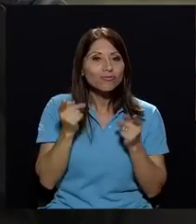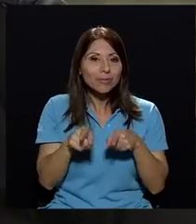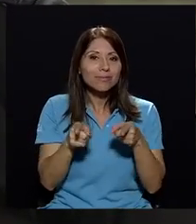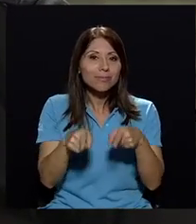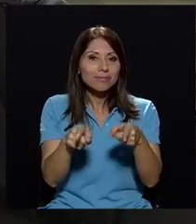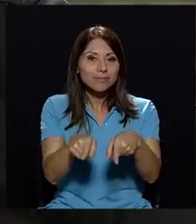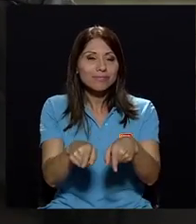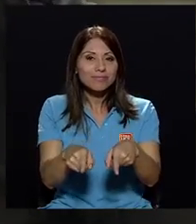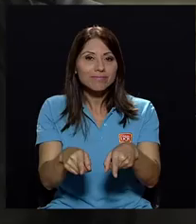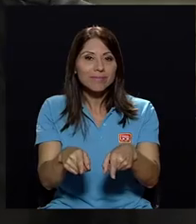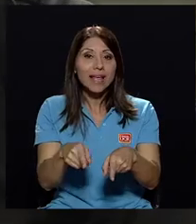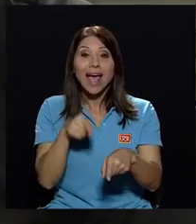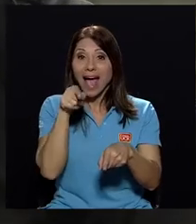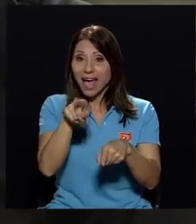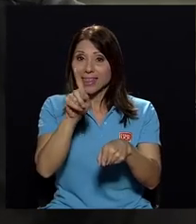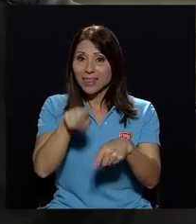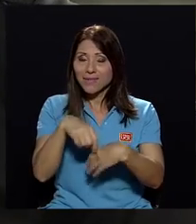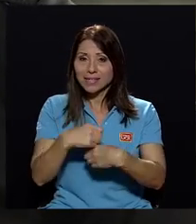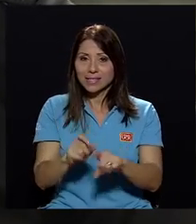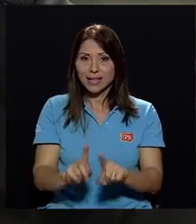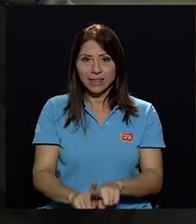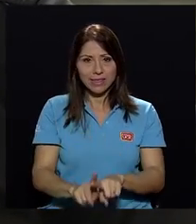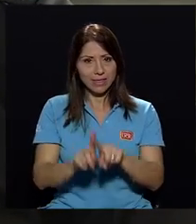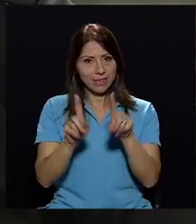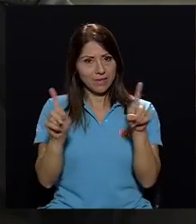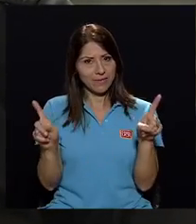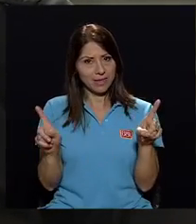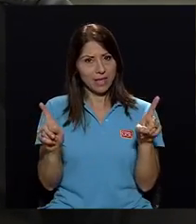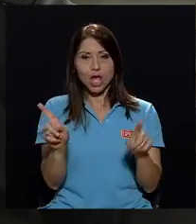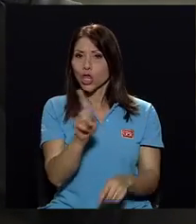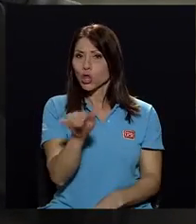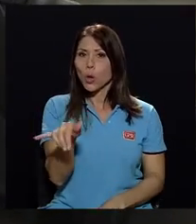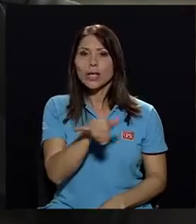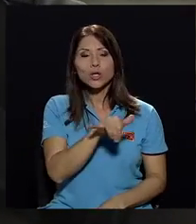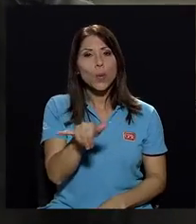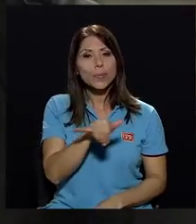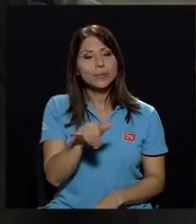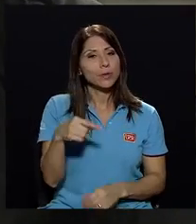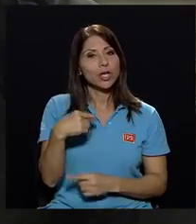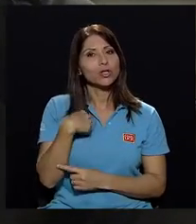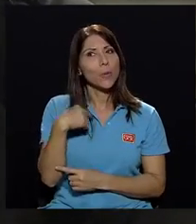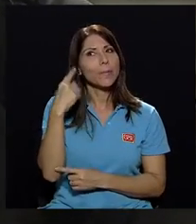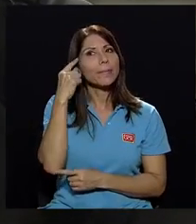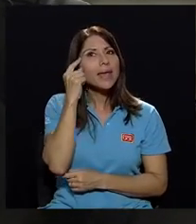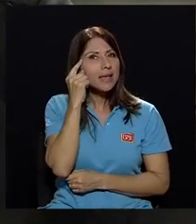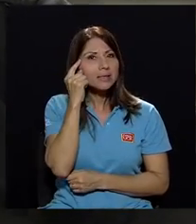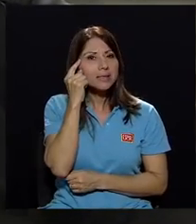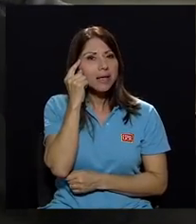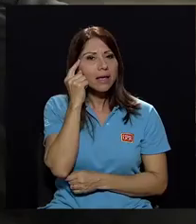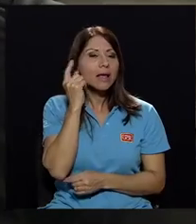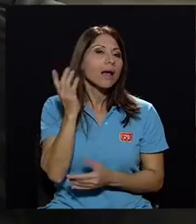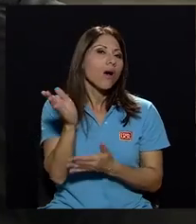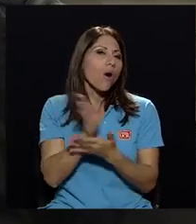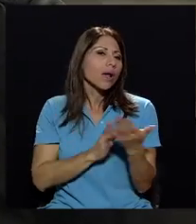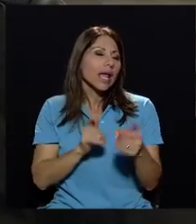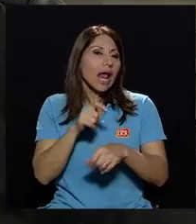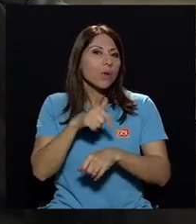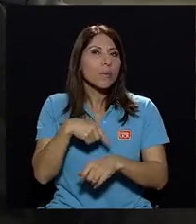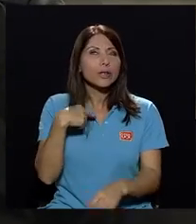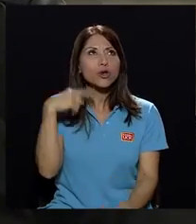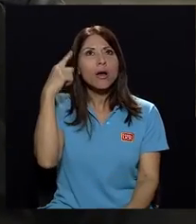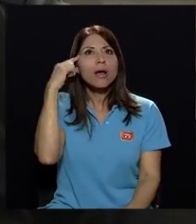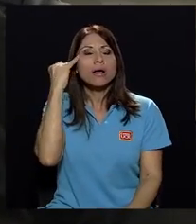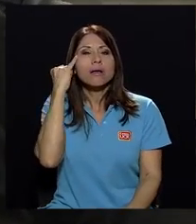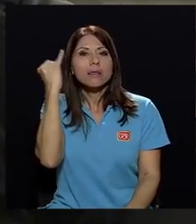frecuente, ¿verdad? Y hay que diferenciar un poco esto, ¿verdad? No es lo mismo que yo lo piense o que en algún momento pase